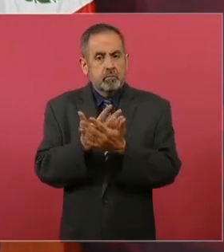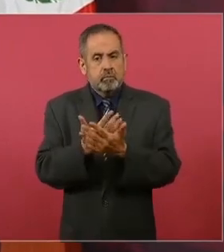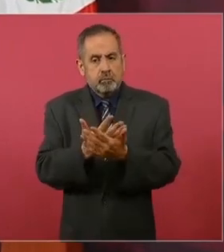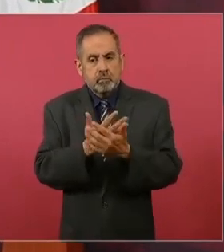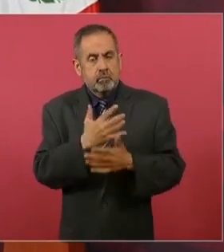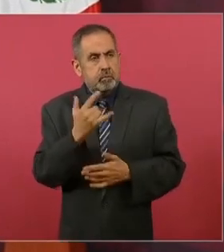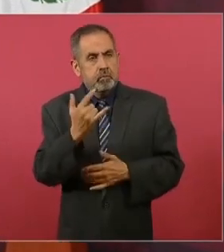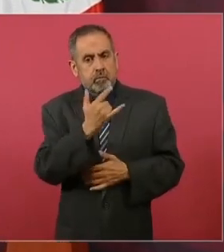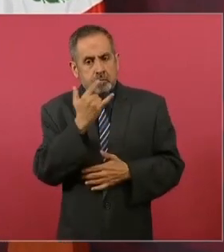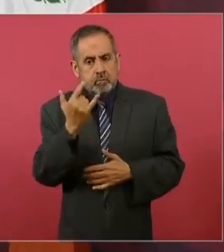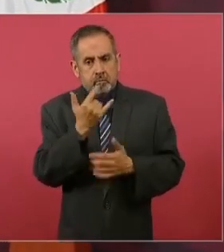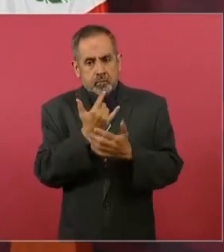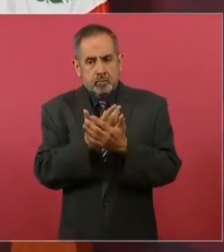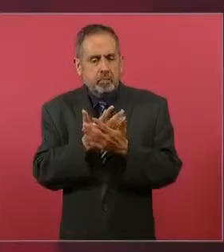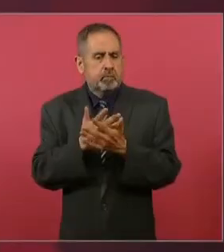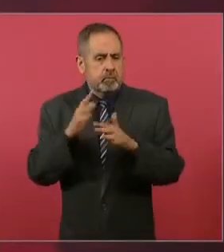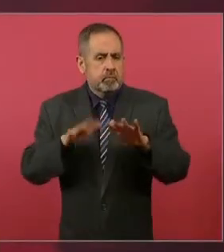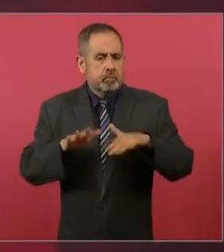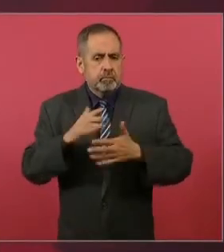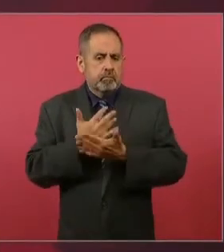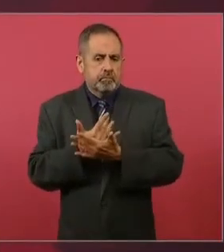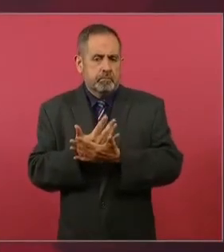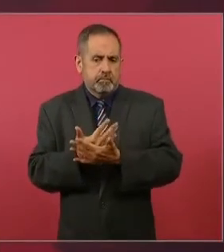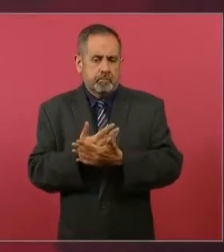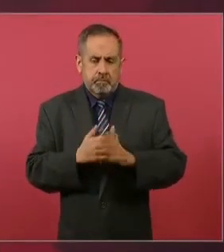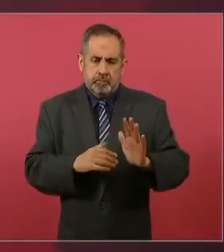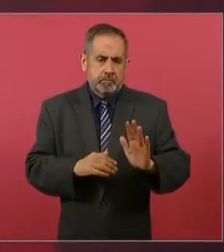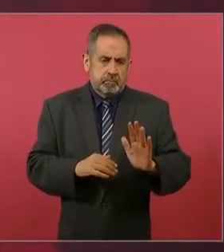esperar a veces